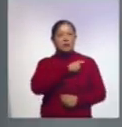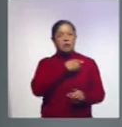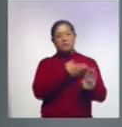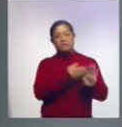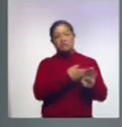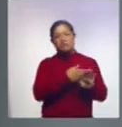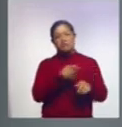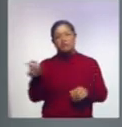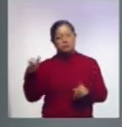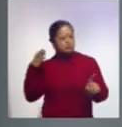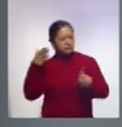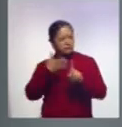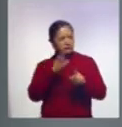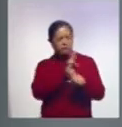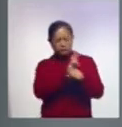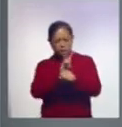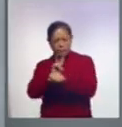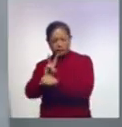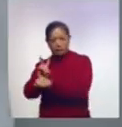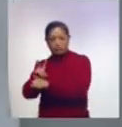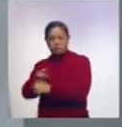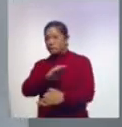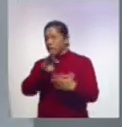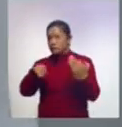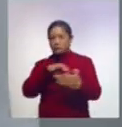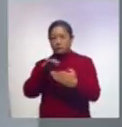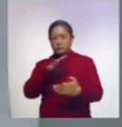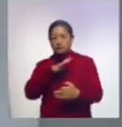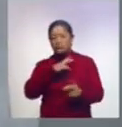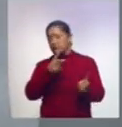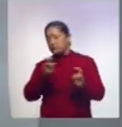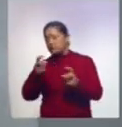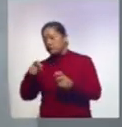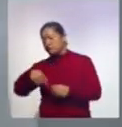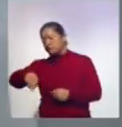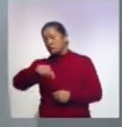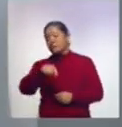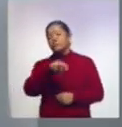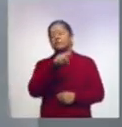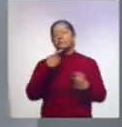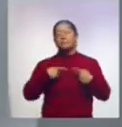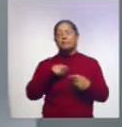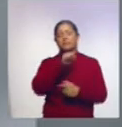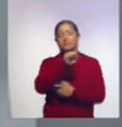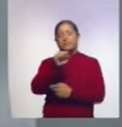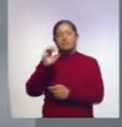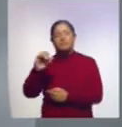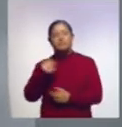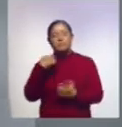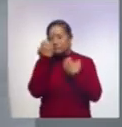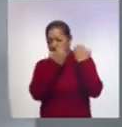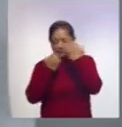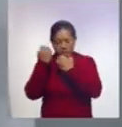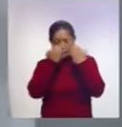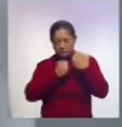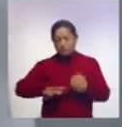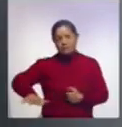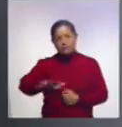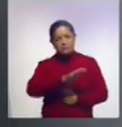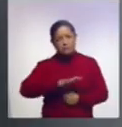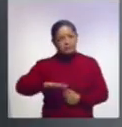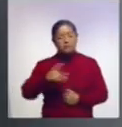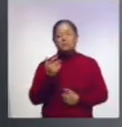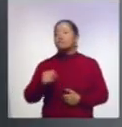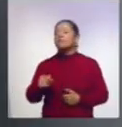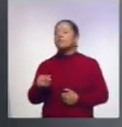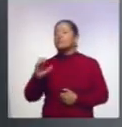de acciones enfocadas en prevención y combate a toda incidencia delictiva en la entidad, elementos de la SSC, al encontrarse realizando recorridos de seguridad y vigilancia en la colonia